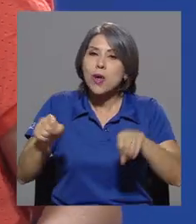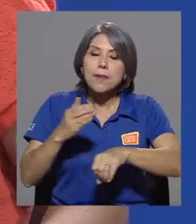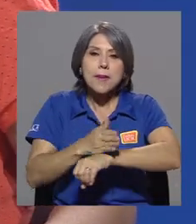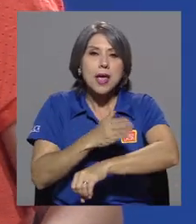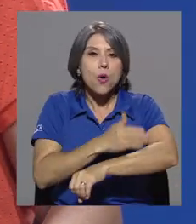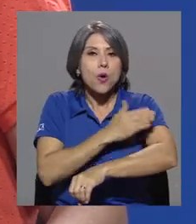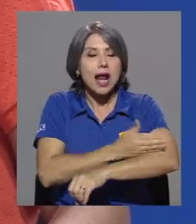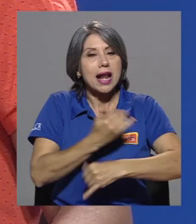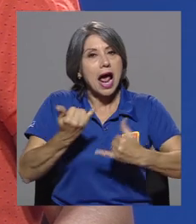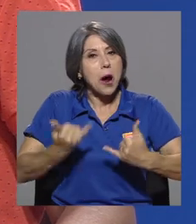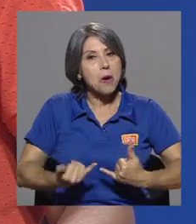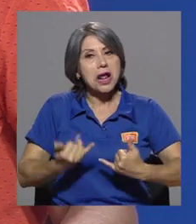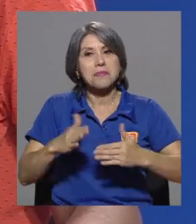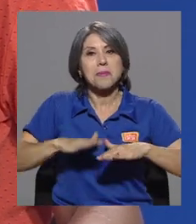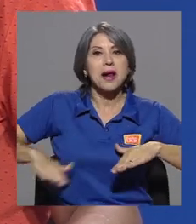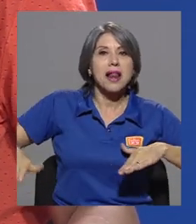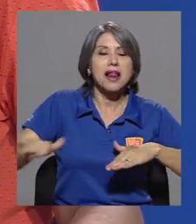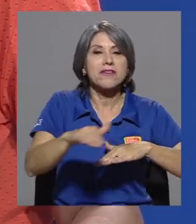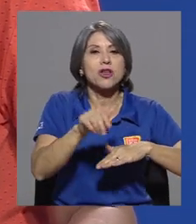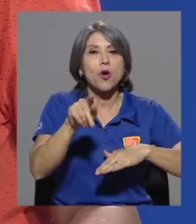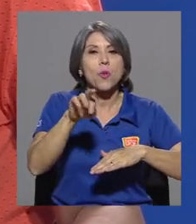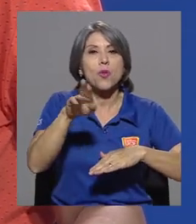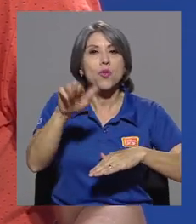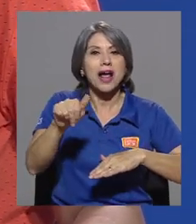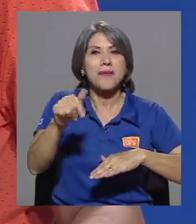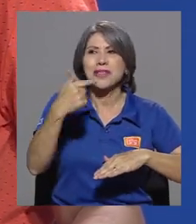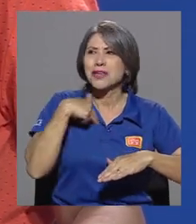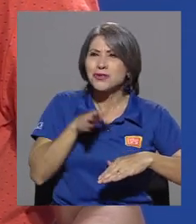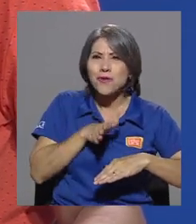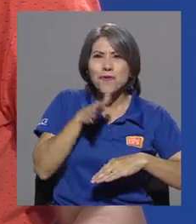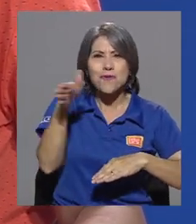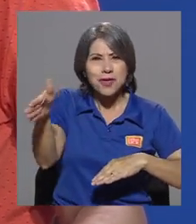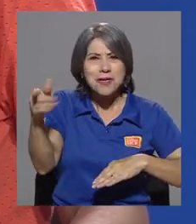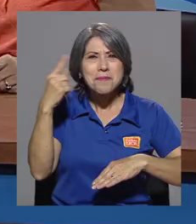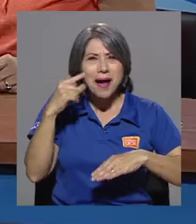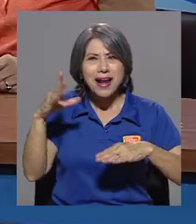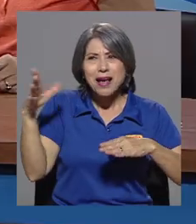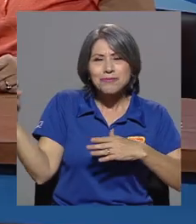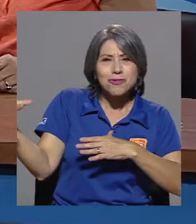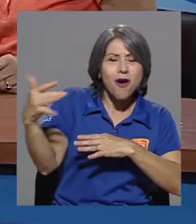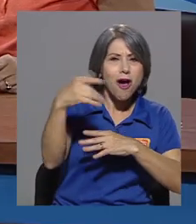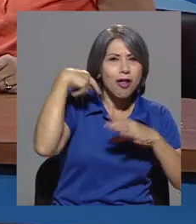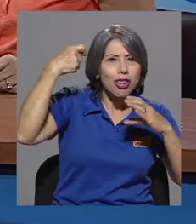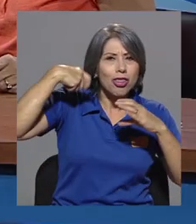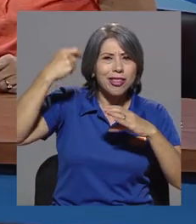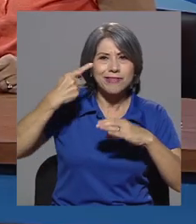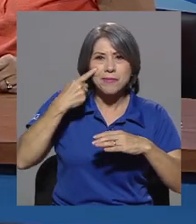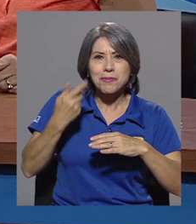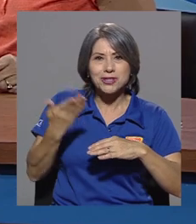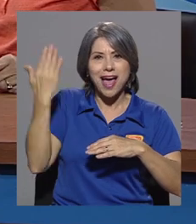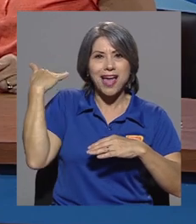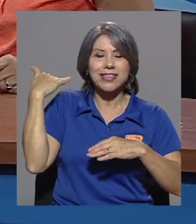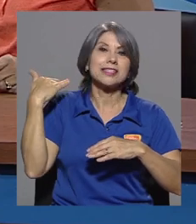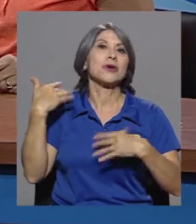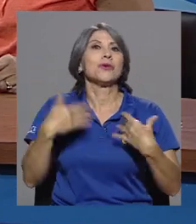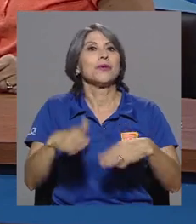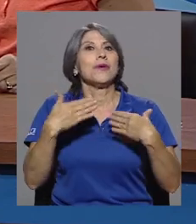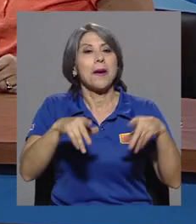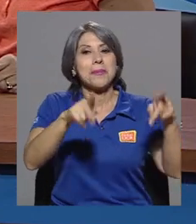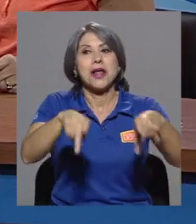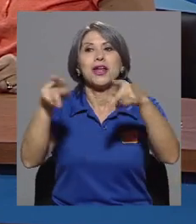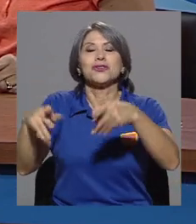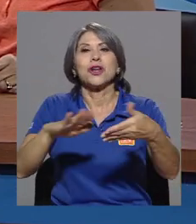ahora para la región brunca que yo estuve por allá haciendo un reportaje que vimos hace un rato y de verdad que la comunidad está muy pero muy